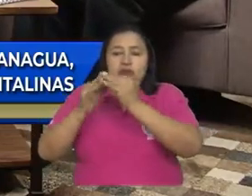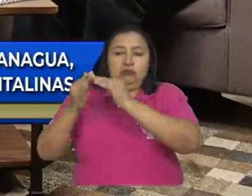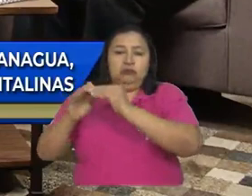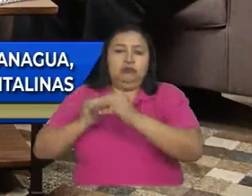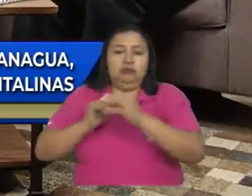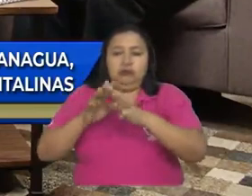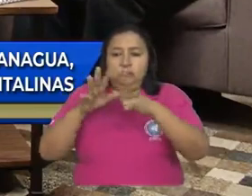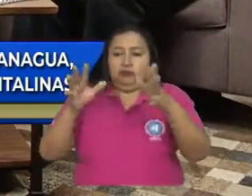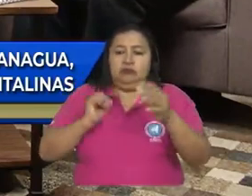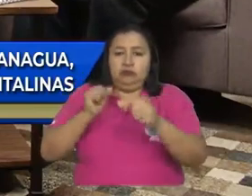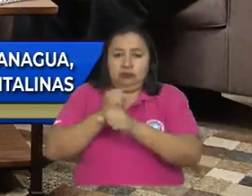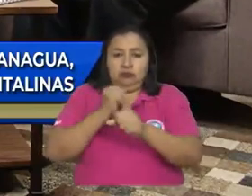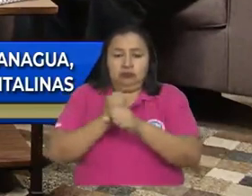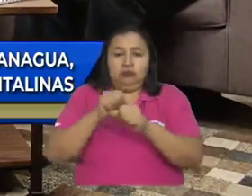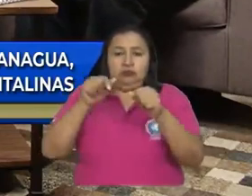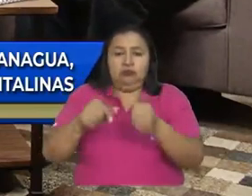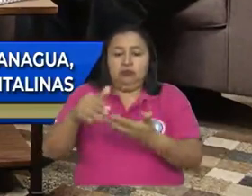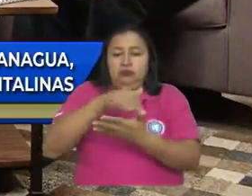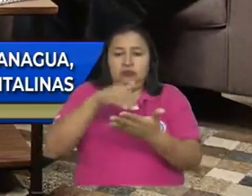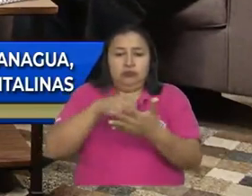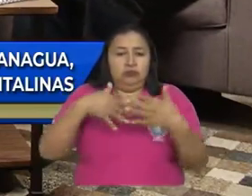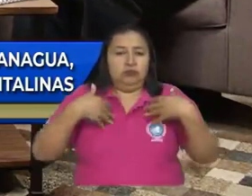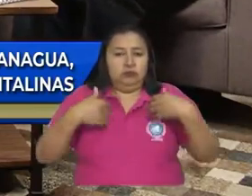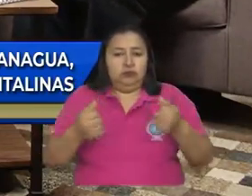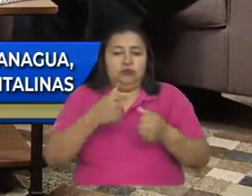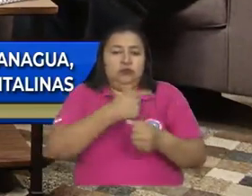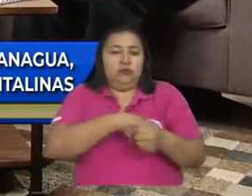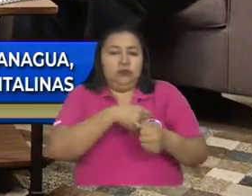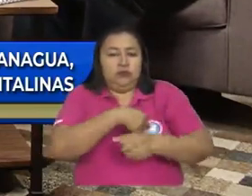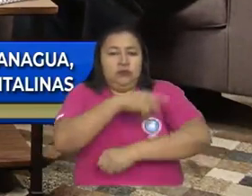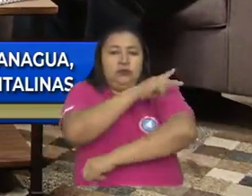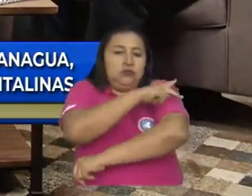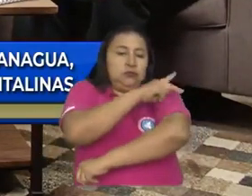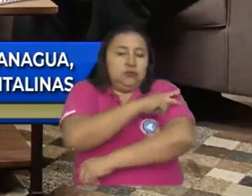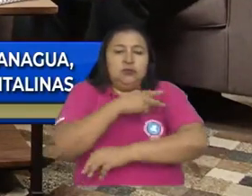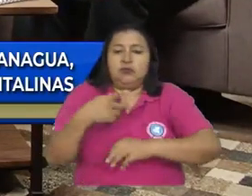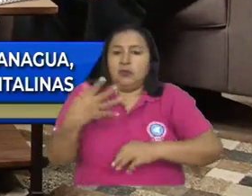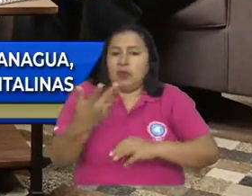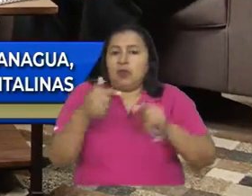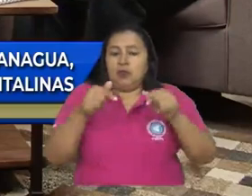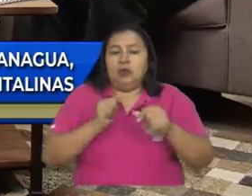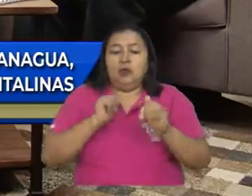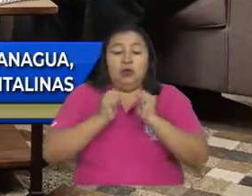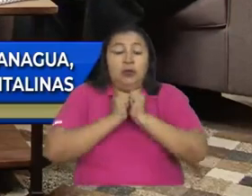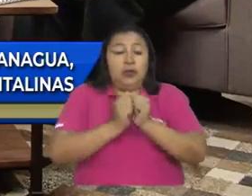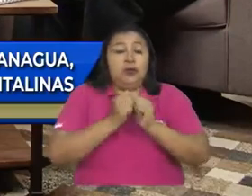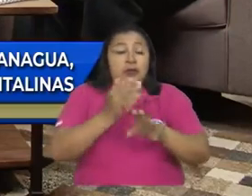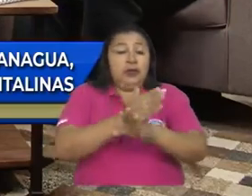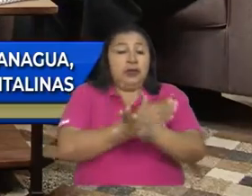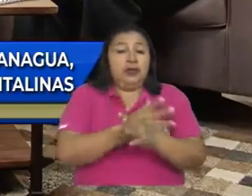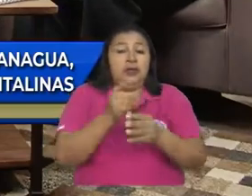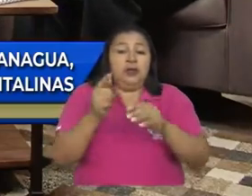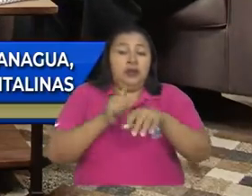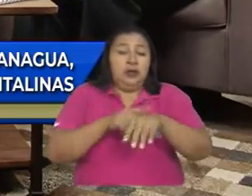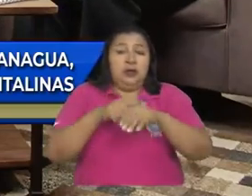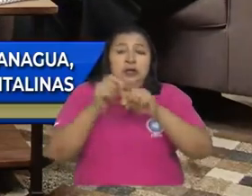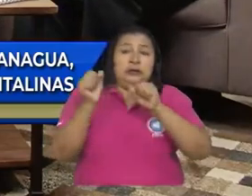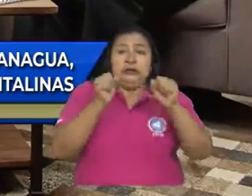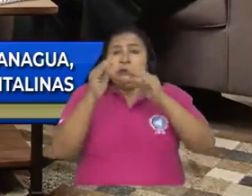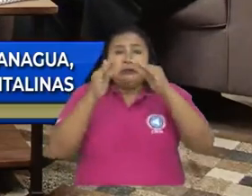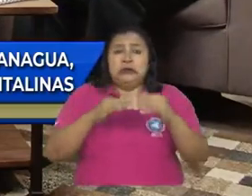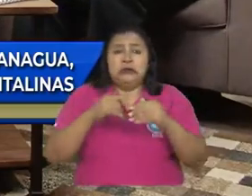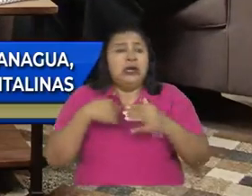enteras, ¿ves? Con colegios, centro de salud, estación policial y todo los compañeros que antes a la hora de un temblor había que